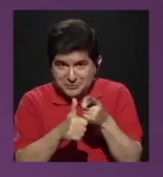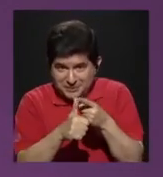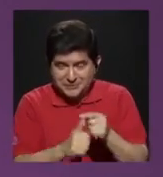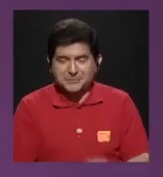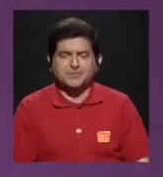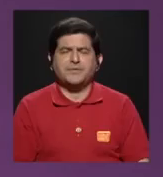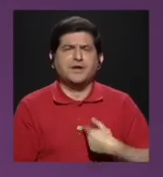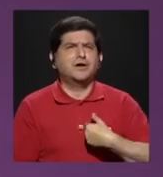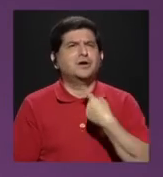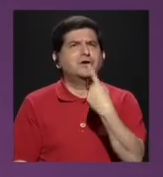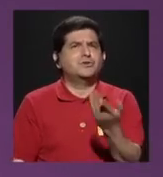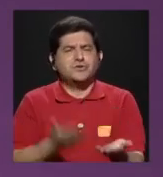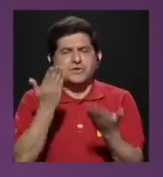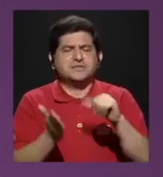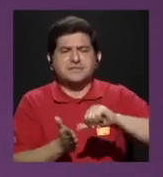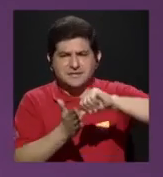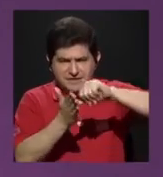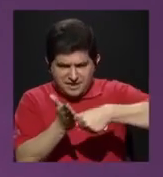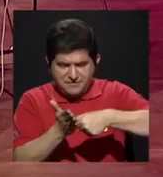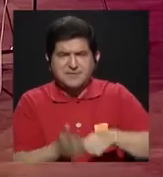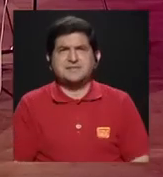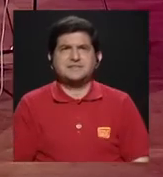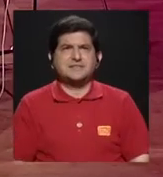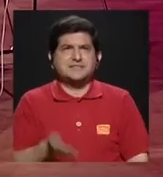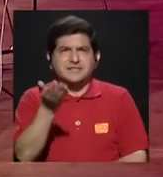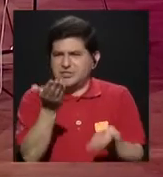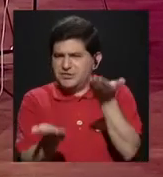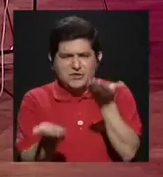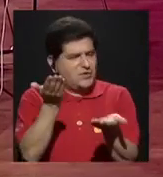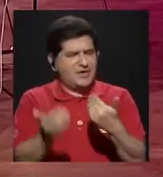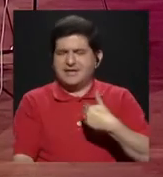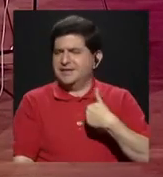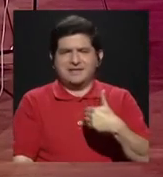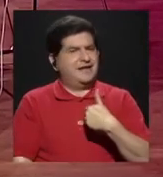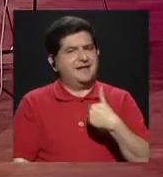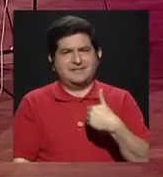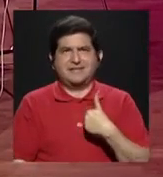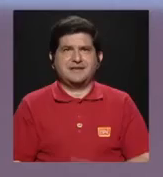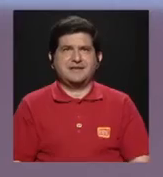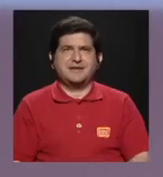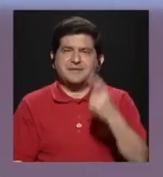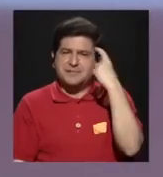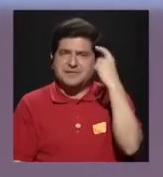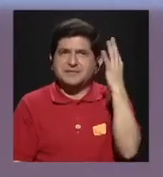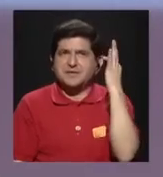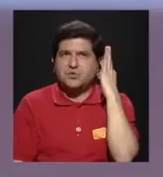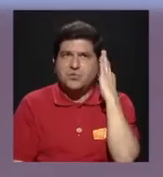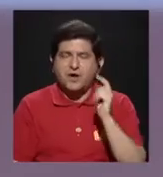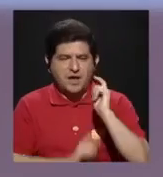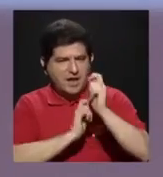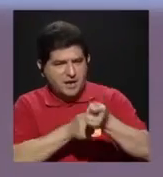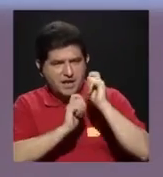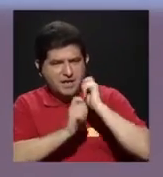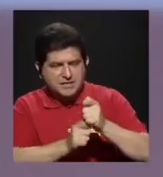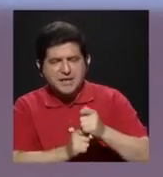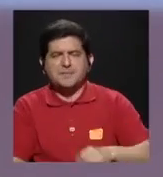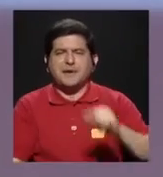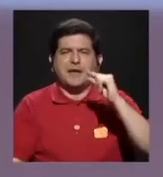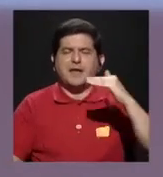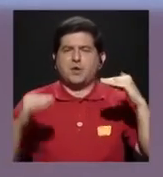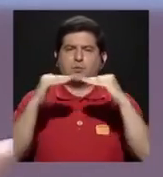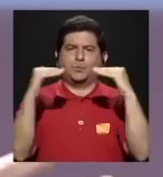Bueno, yo quisiera como que resaltar la inequidad e injusticia que existe hacia las mujeres en la pesca artesanal a pequeña